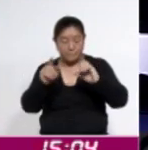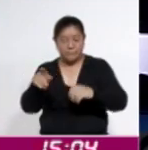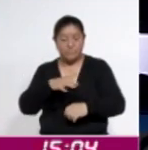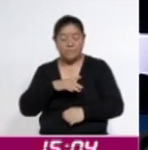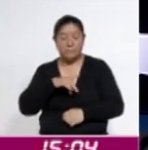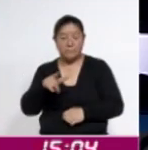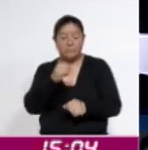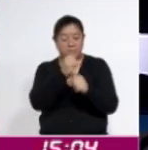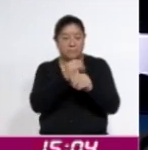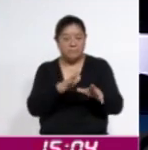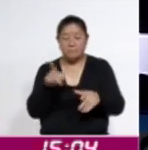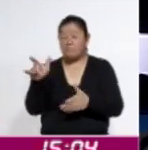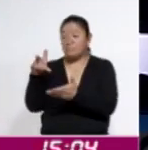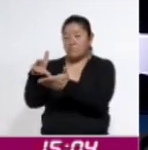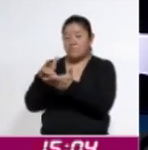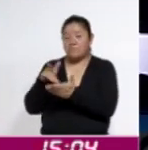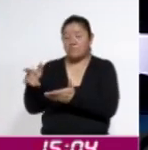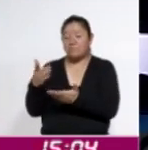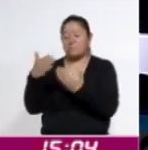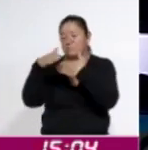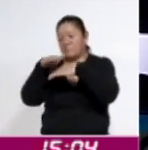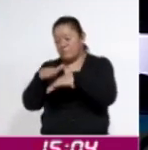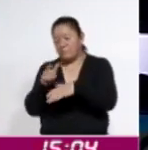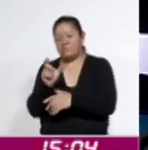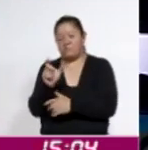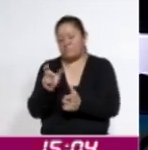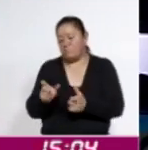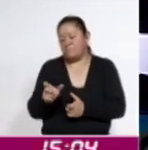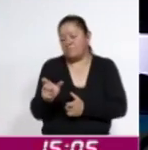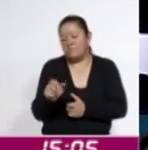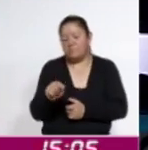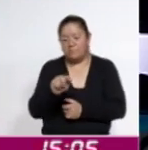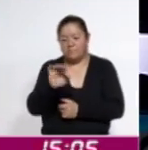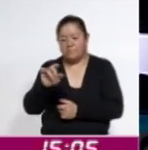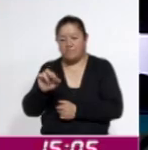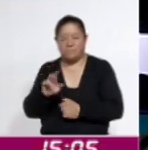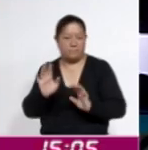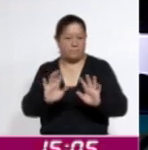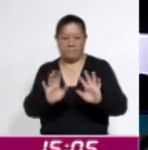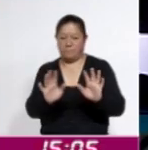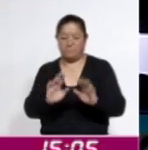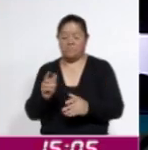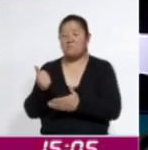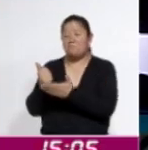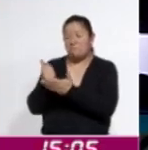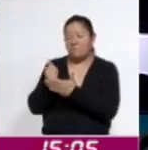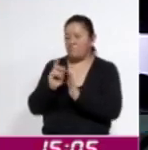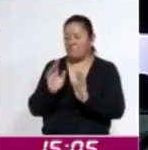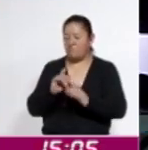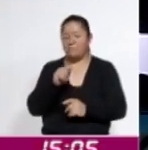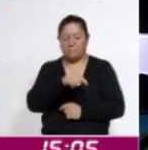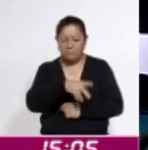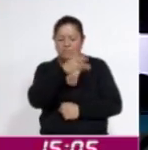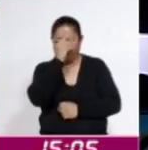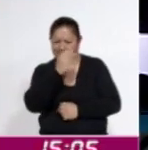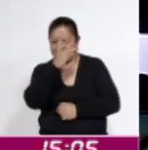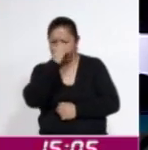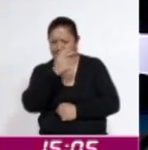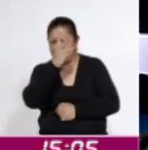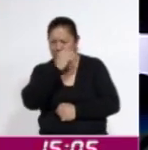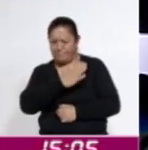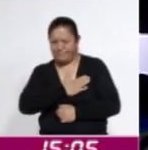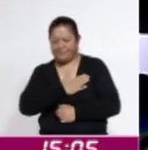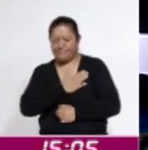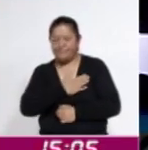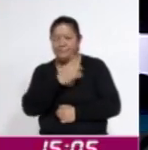que ya no pidan apoyo en los cajeros, en el banco, para usar esta tecnología y puedan valerse por sí mismos al